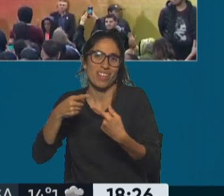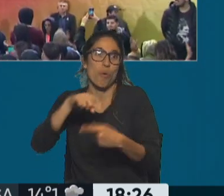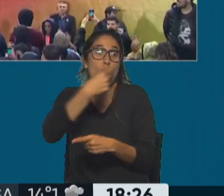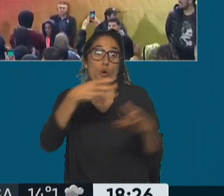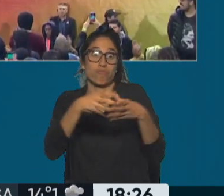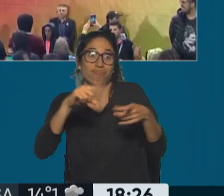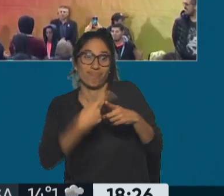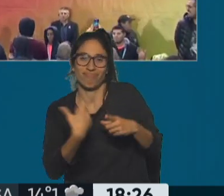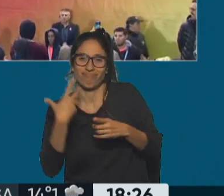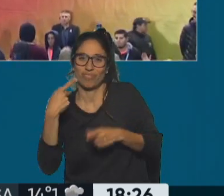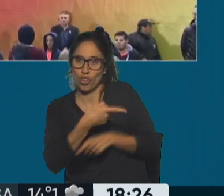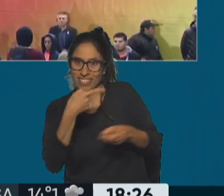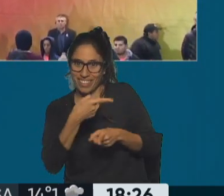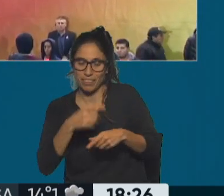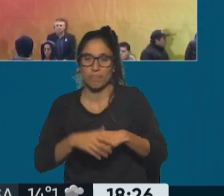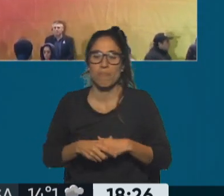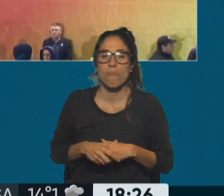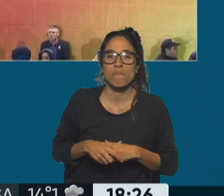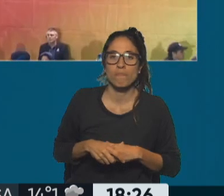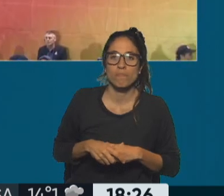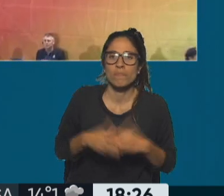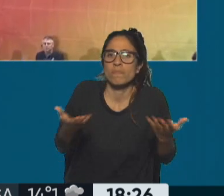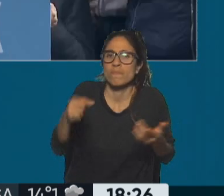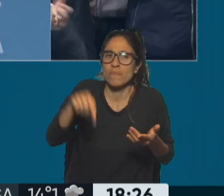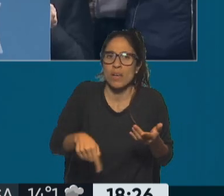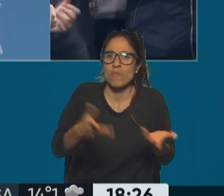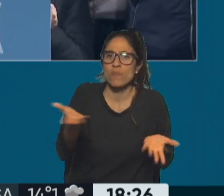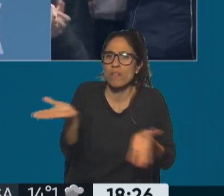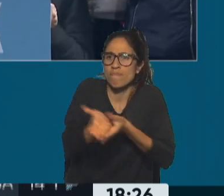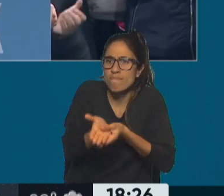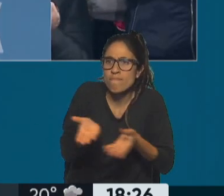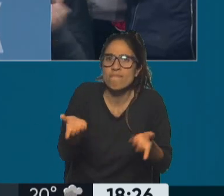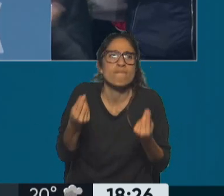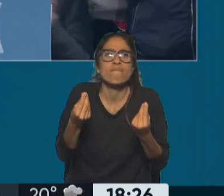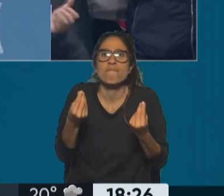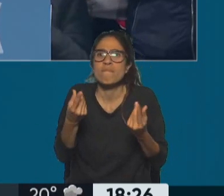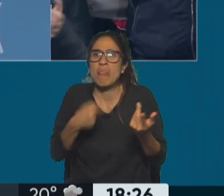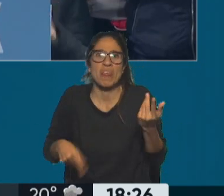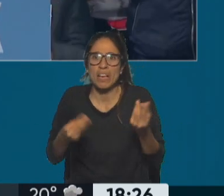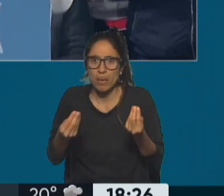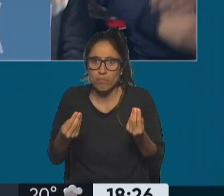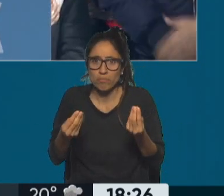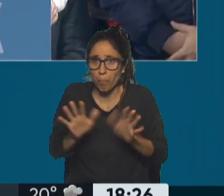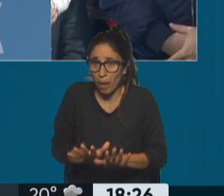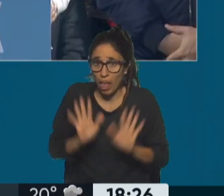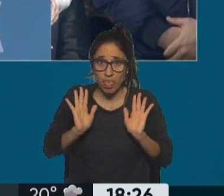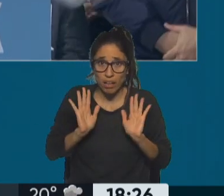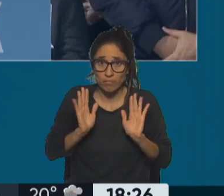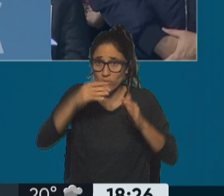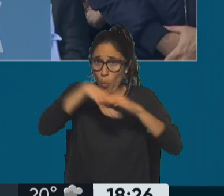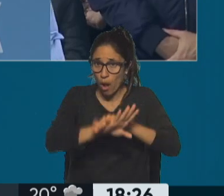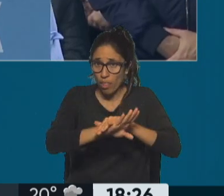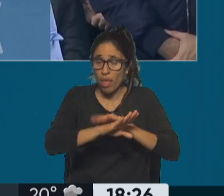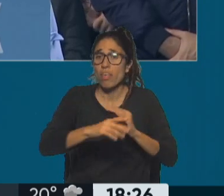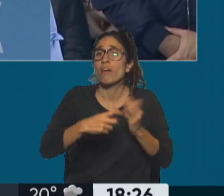y propios. ¿Qué ocurre con esa causa? Díganme qué ocurre con esa causa. Nada, no ocurre nada. La causa está parada, la tiene la jueza Capuchetti,